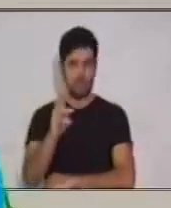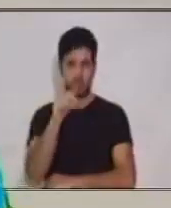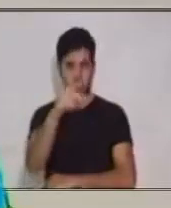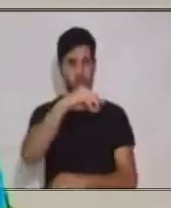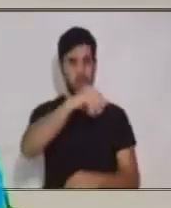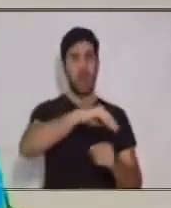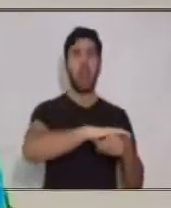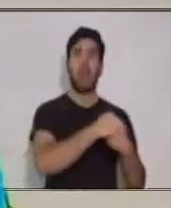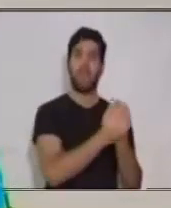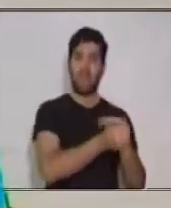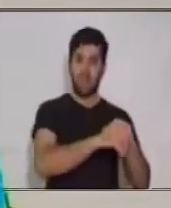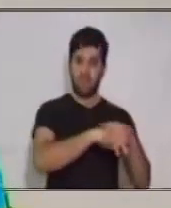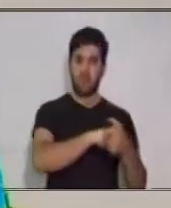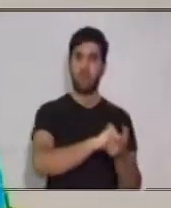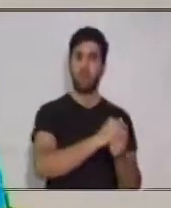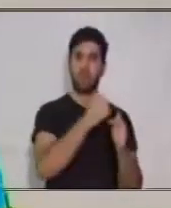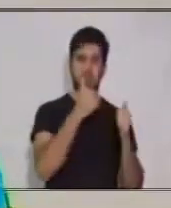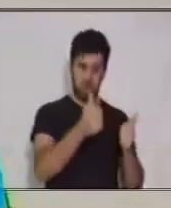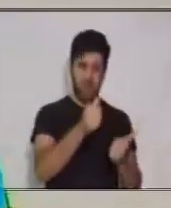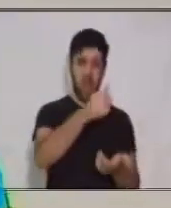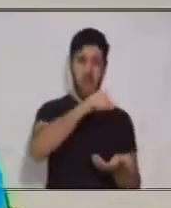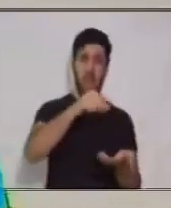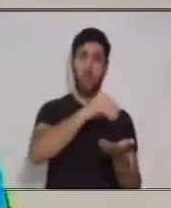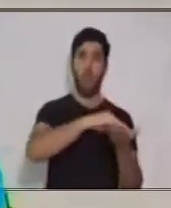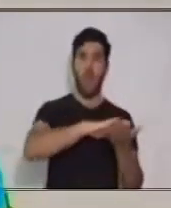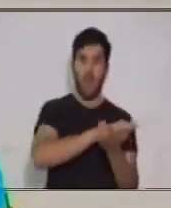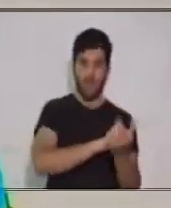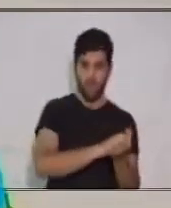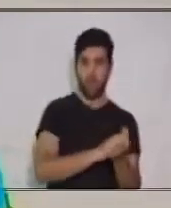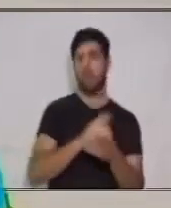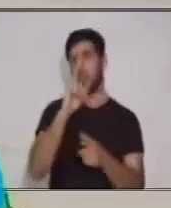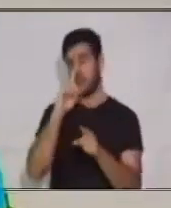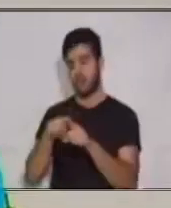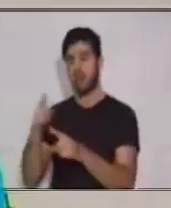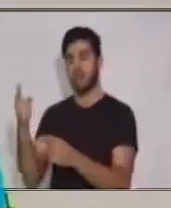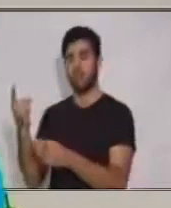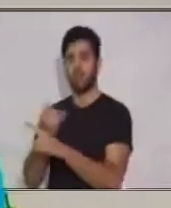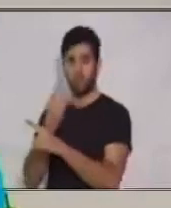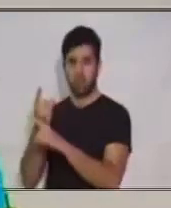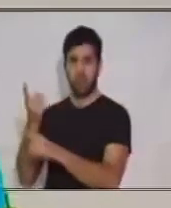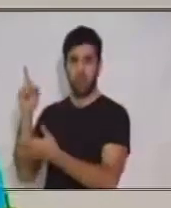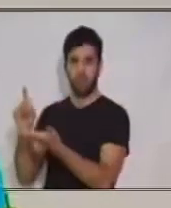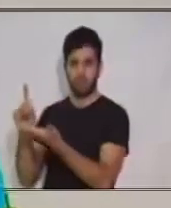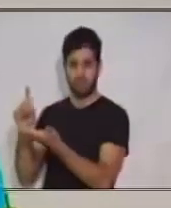constantemente las manos con agua y con jabón. Si tienes gel, también lo puedes hacer con gel.